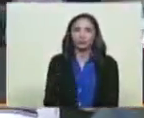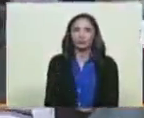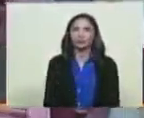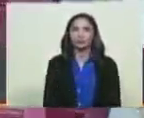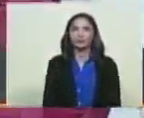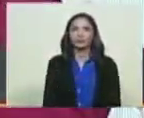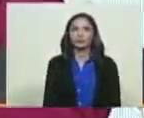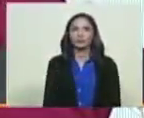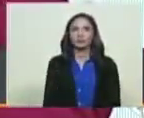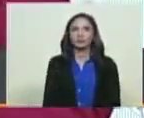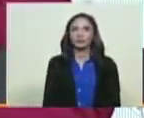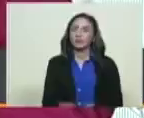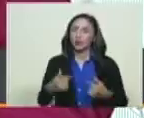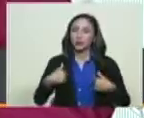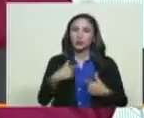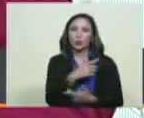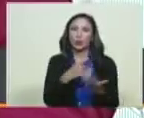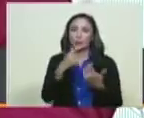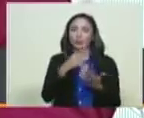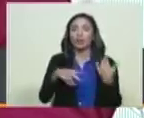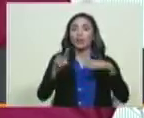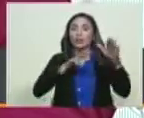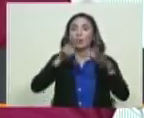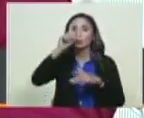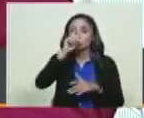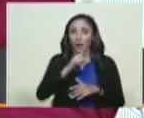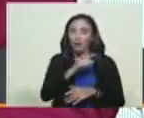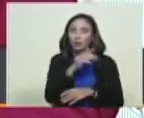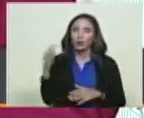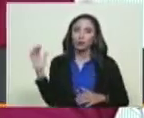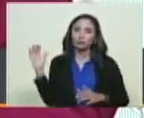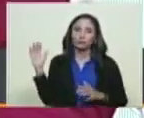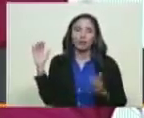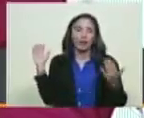yo soy militante revolucionario de que tengo 12 años